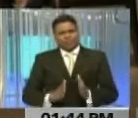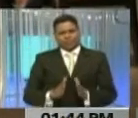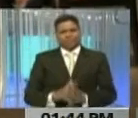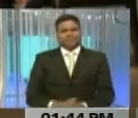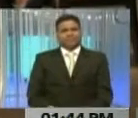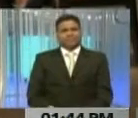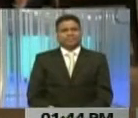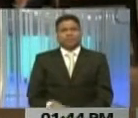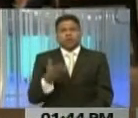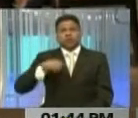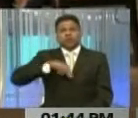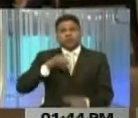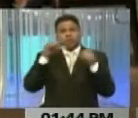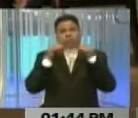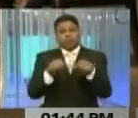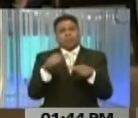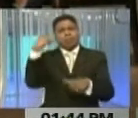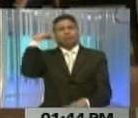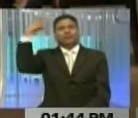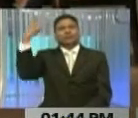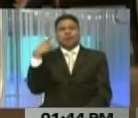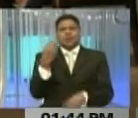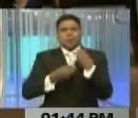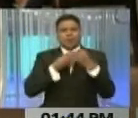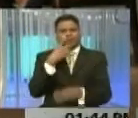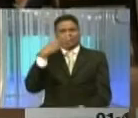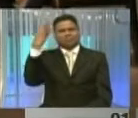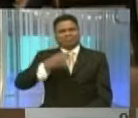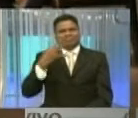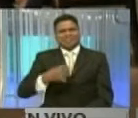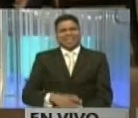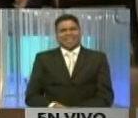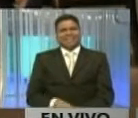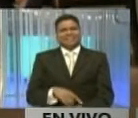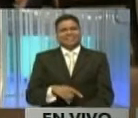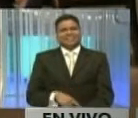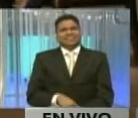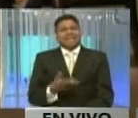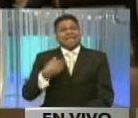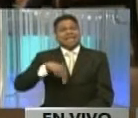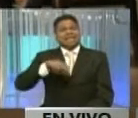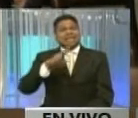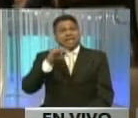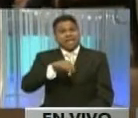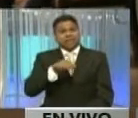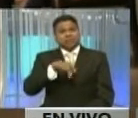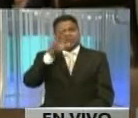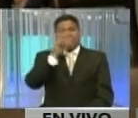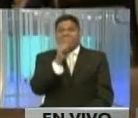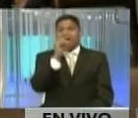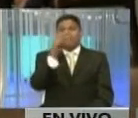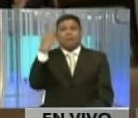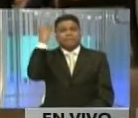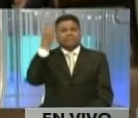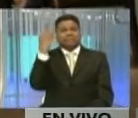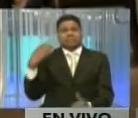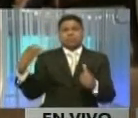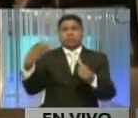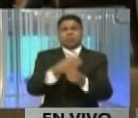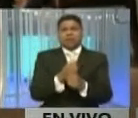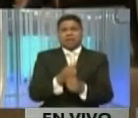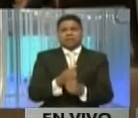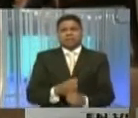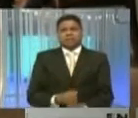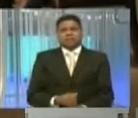este sueño hecho realidad. En esto que jamás pensamos que íbamos a lograr,